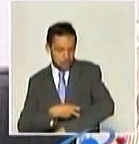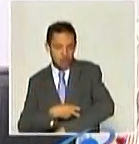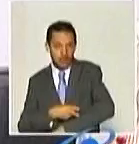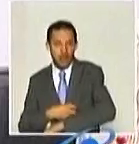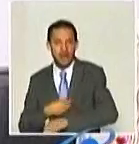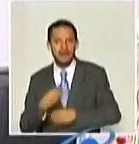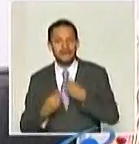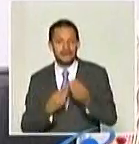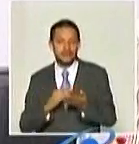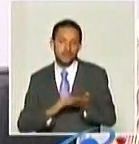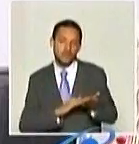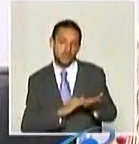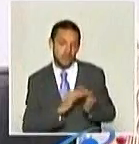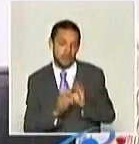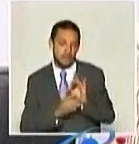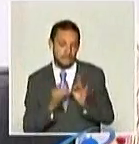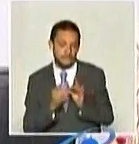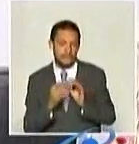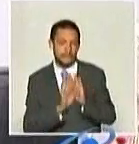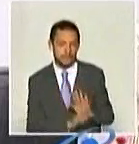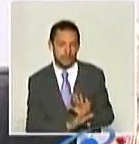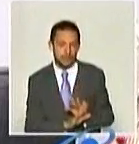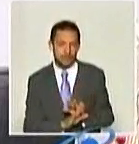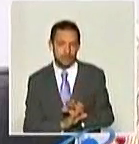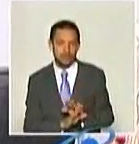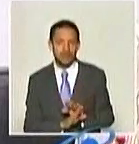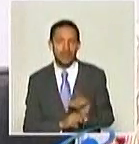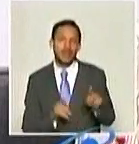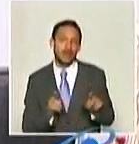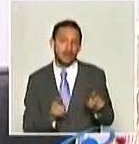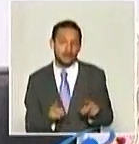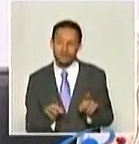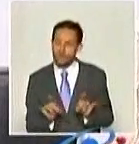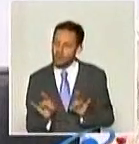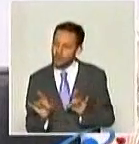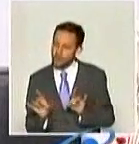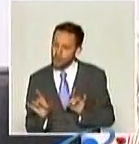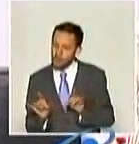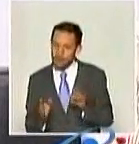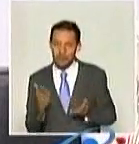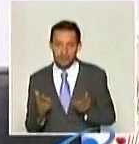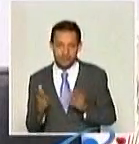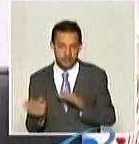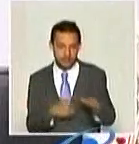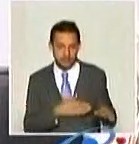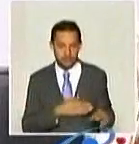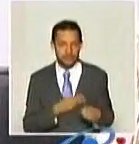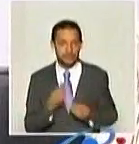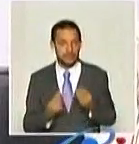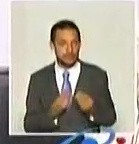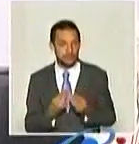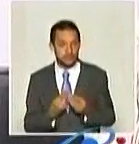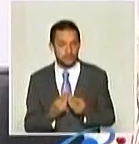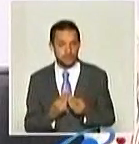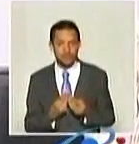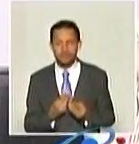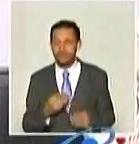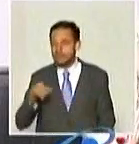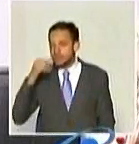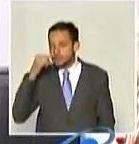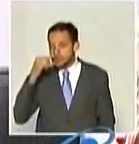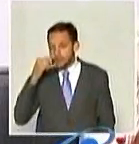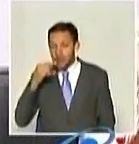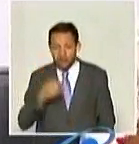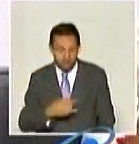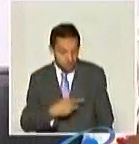confusión. Un gas directo en la vena puede producir una embolia gaseosa. Entonces, no es que estemos poniendo el gas directo en la vena, sino